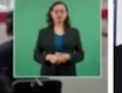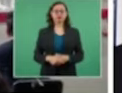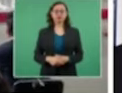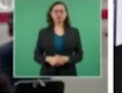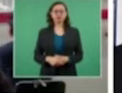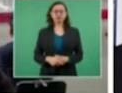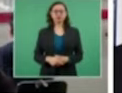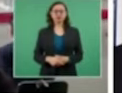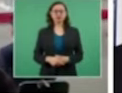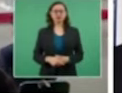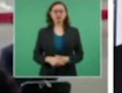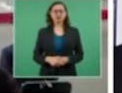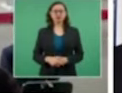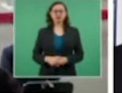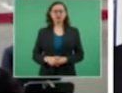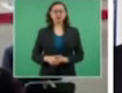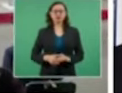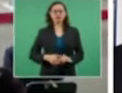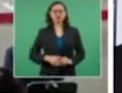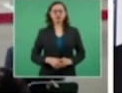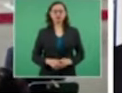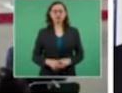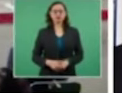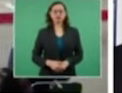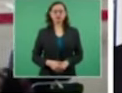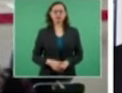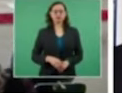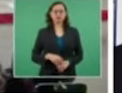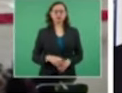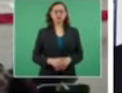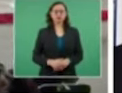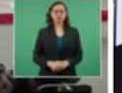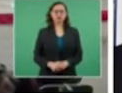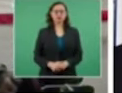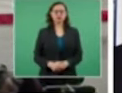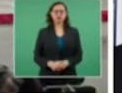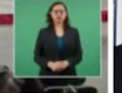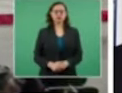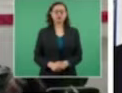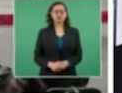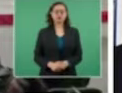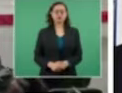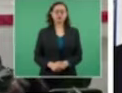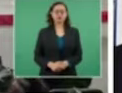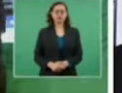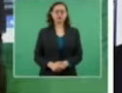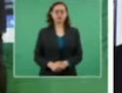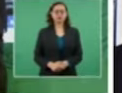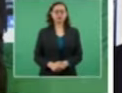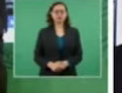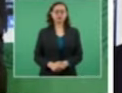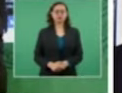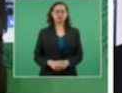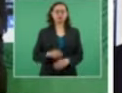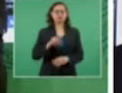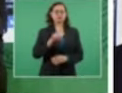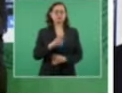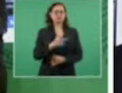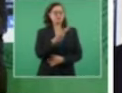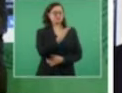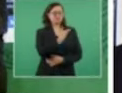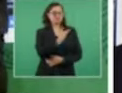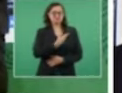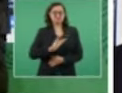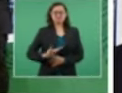ética, es decir, en términos populares, que no tenga cola que le pise. Pese a este requisito que es básico, lo que